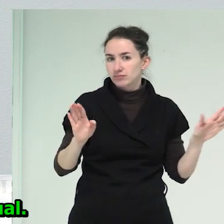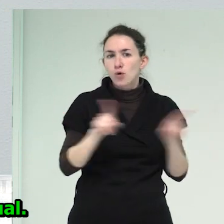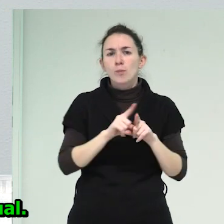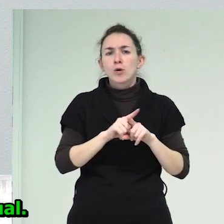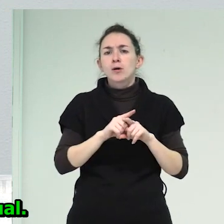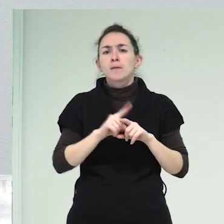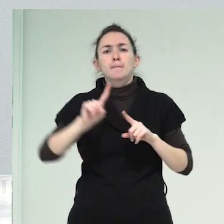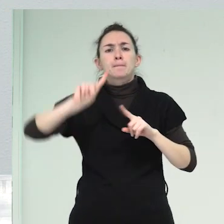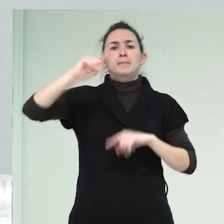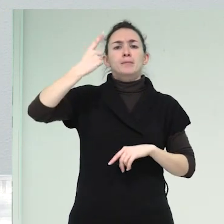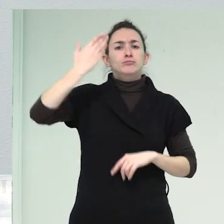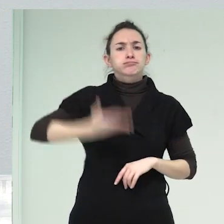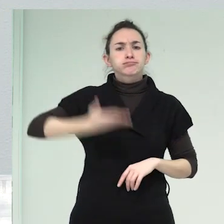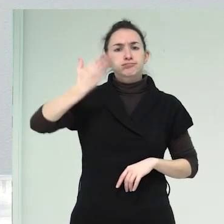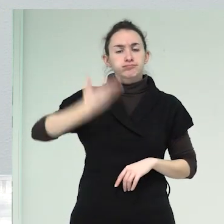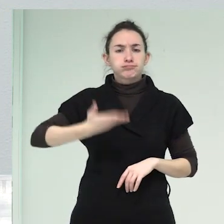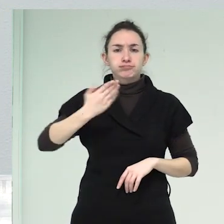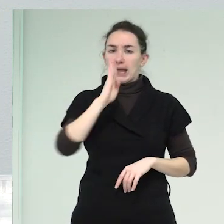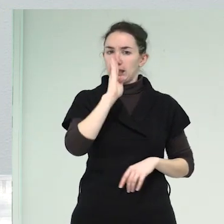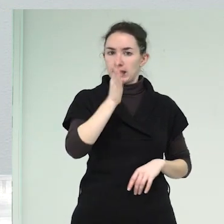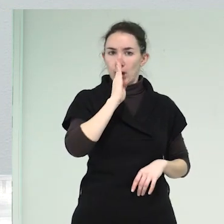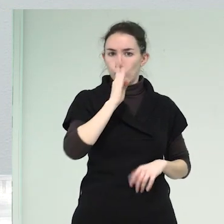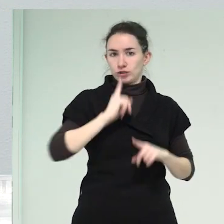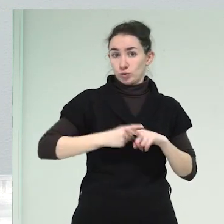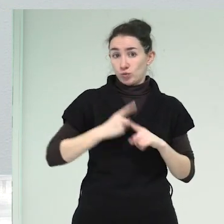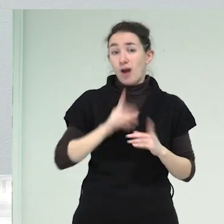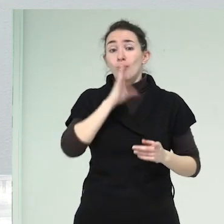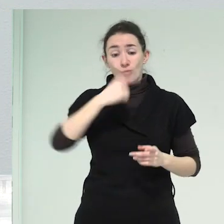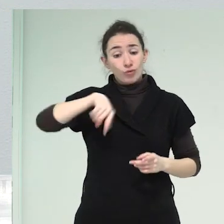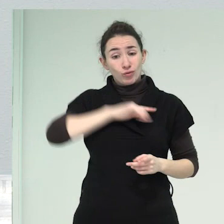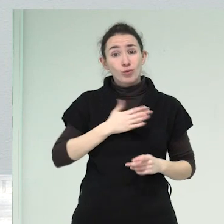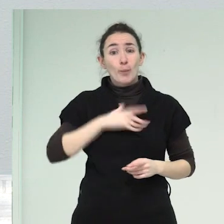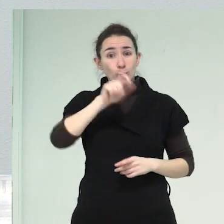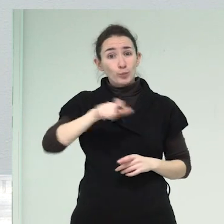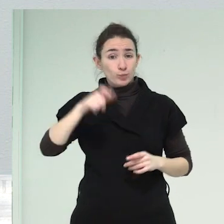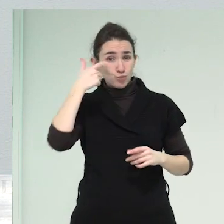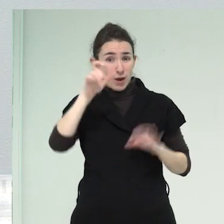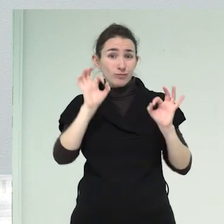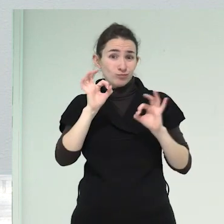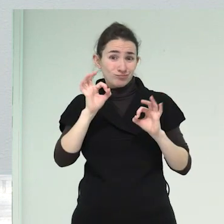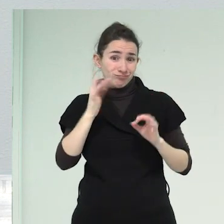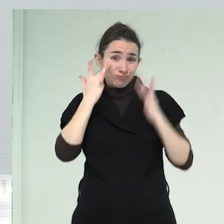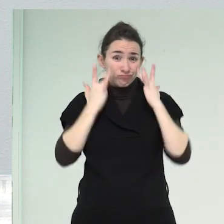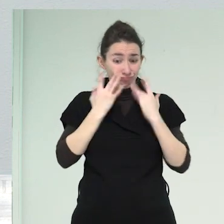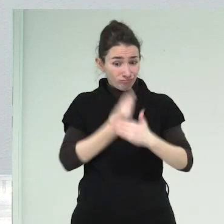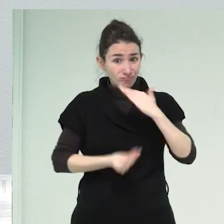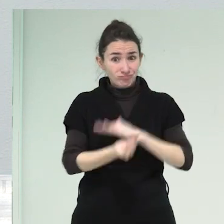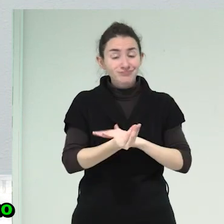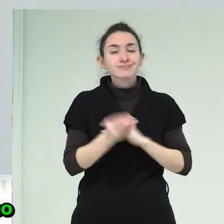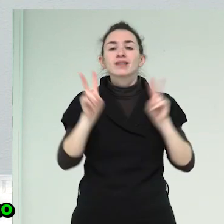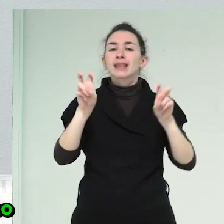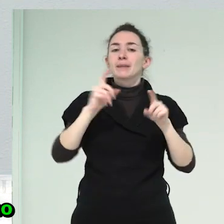lo heterosexual. ¿Por qué? Porque en los pueblos indígenas, en los pueblos originarios, la sexualidad entre